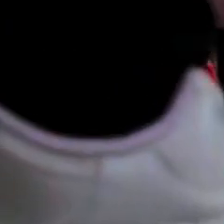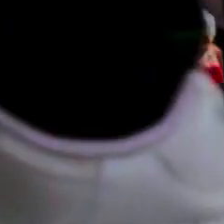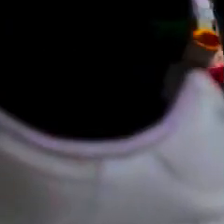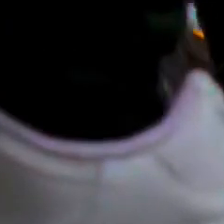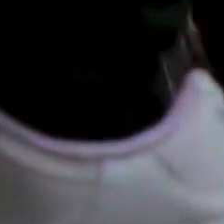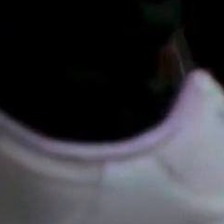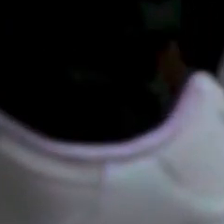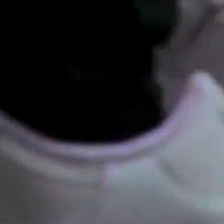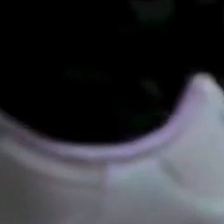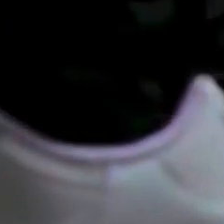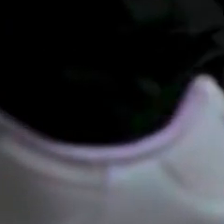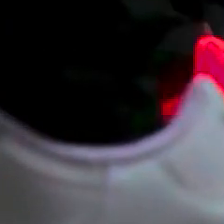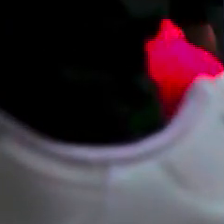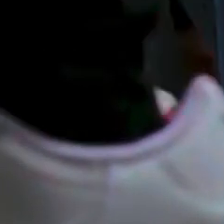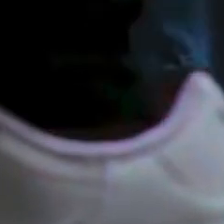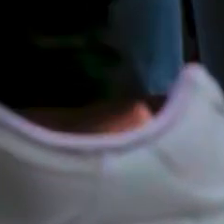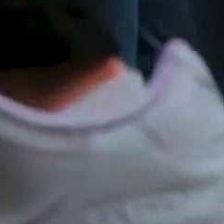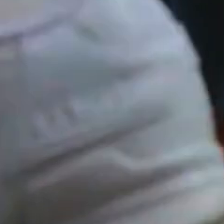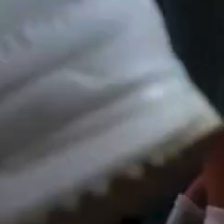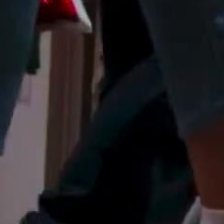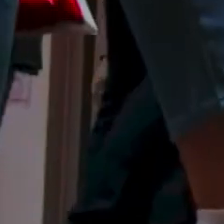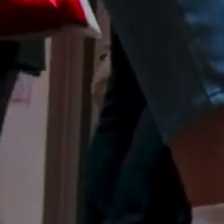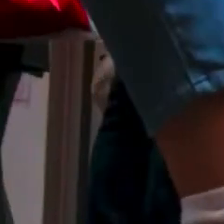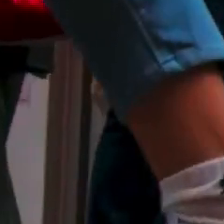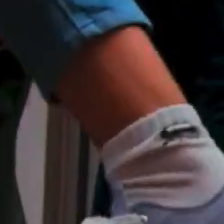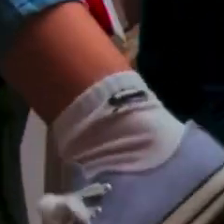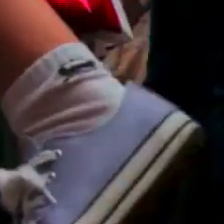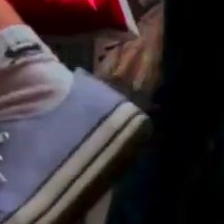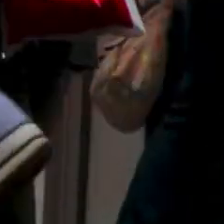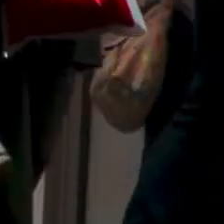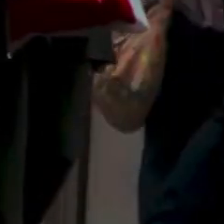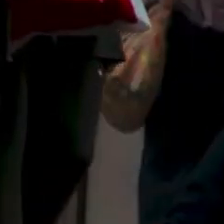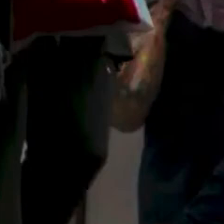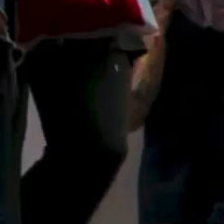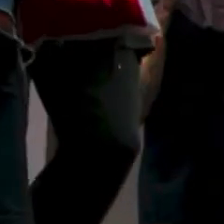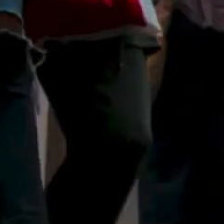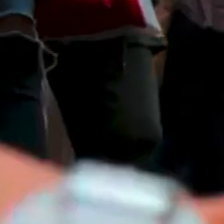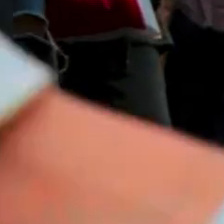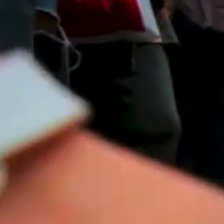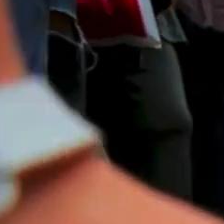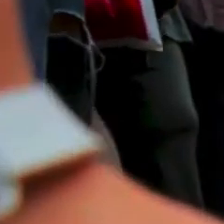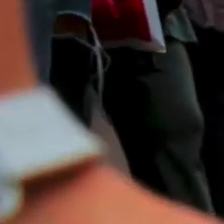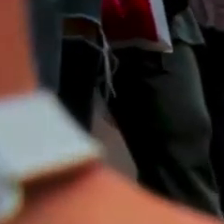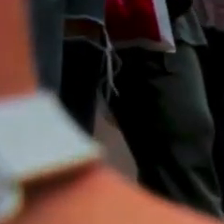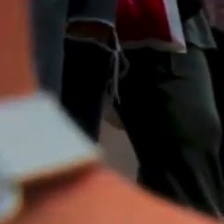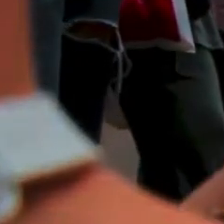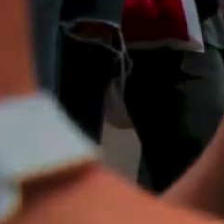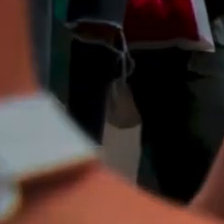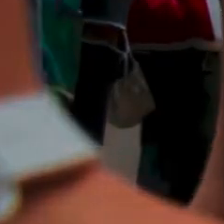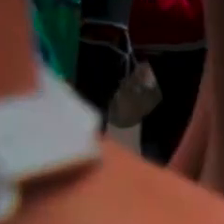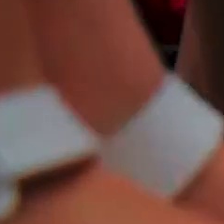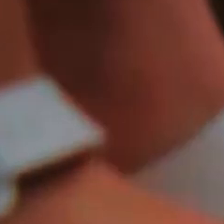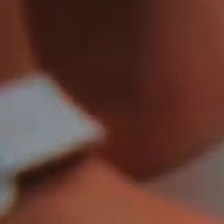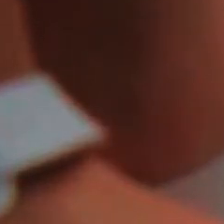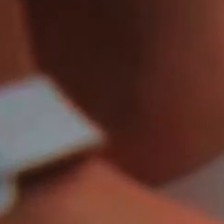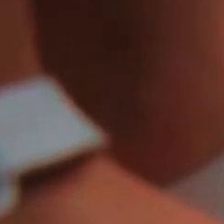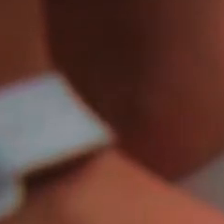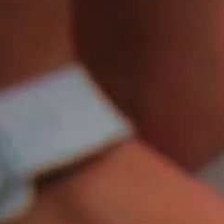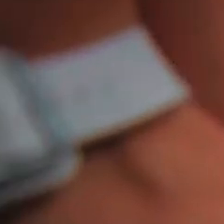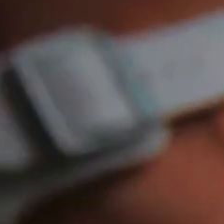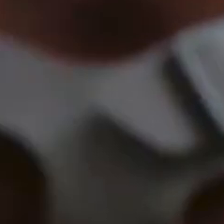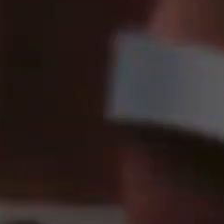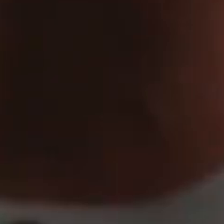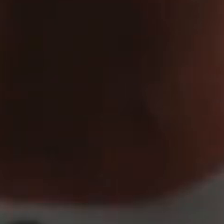5,1 millones de personas mayores de 19 años en Chile no han completado los 12 años de escolaridad. 3 millones de personas no han terminado la enseñanza